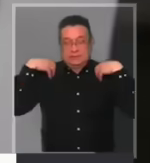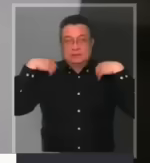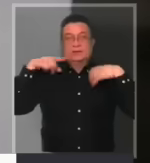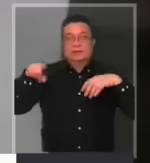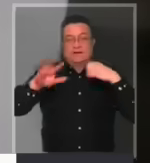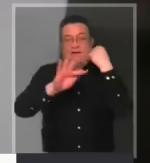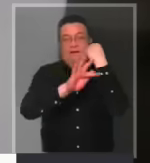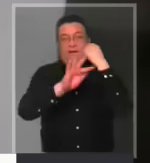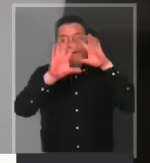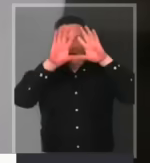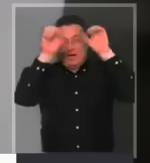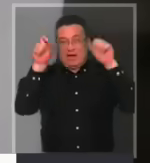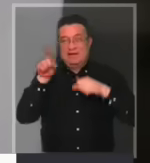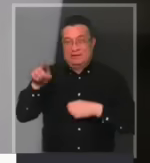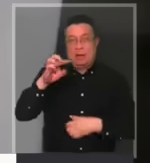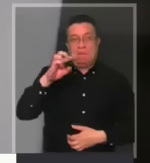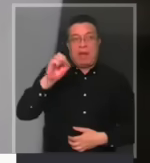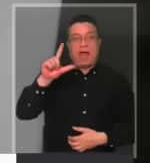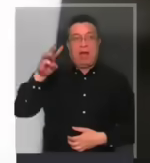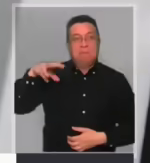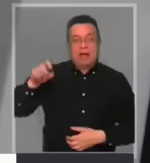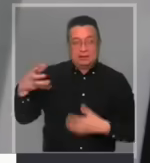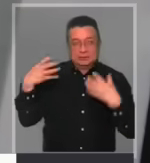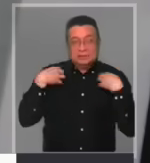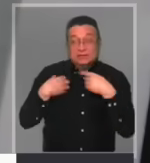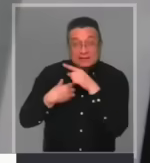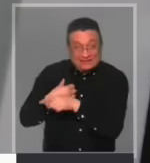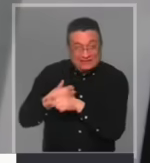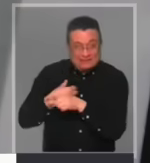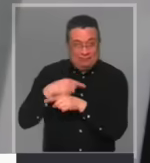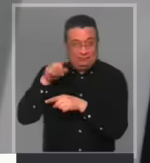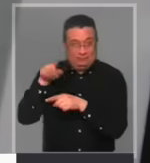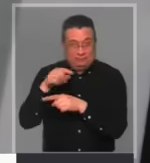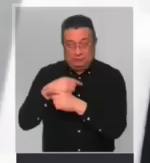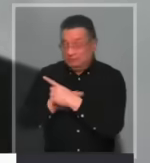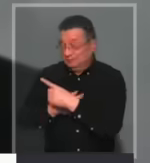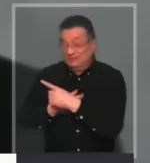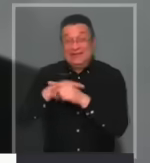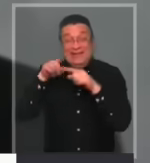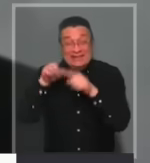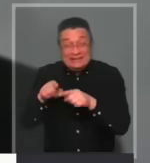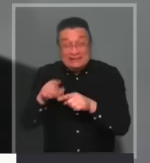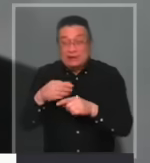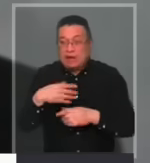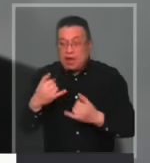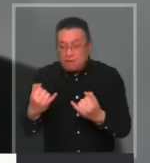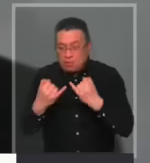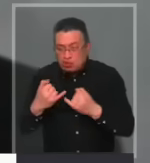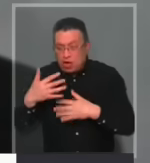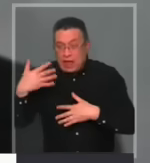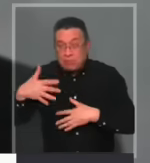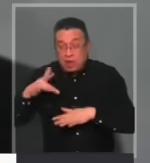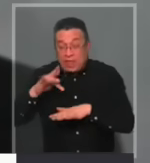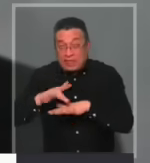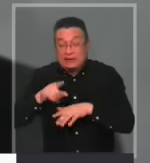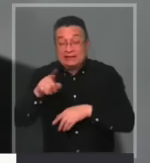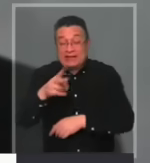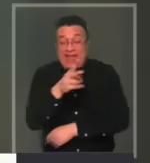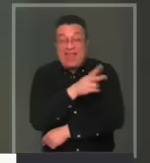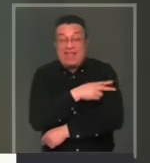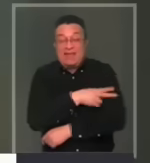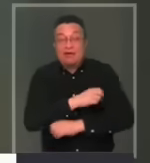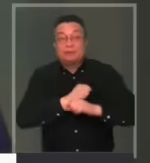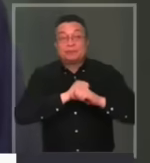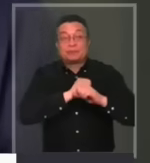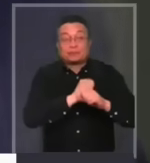precisamente lidera Carlos Palma. Y aquí nos detenemos, porque en virtud de la delicada información que manejamos, el jefe anticorrupción